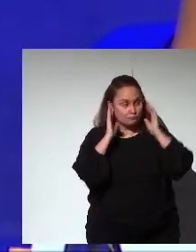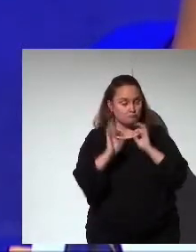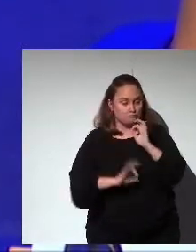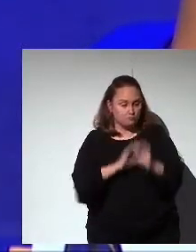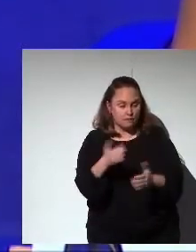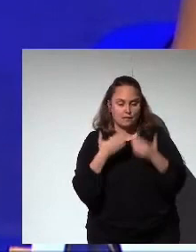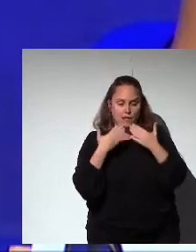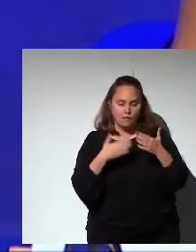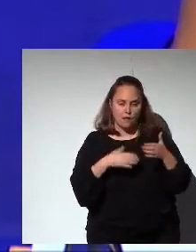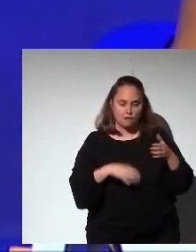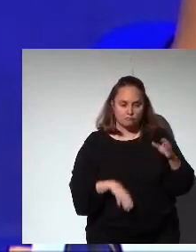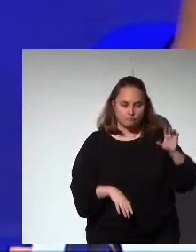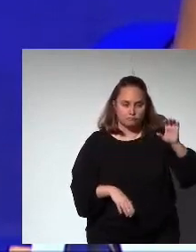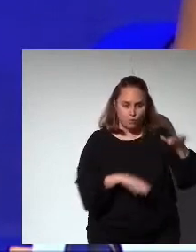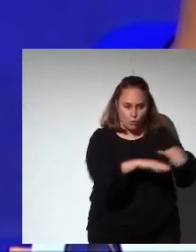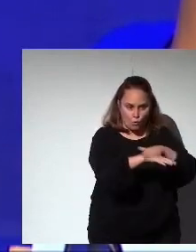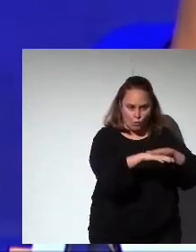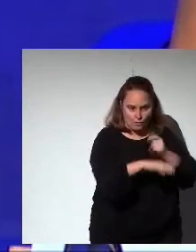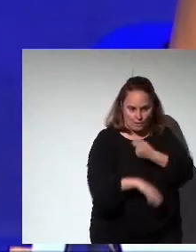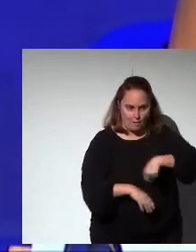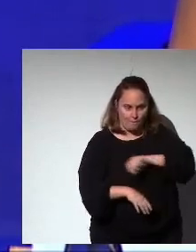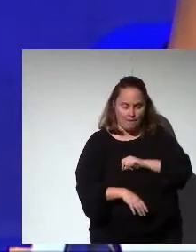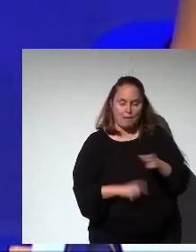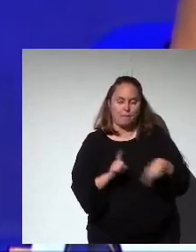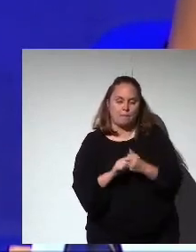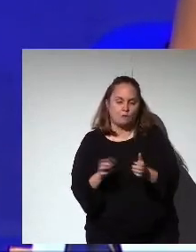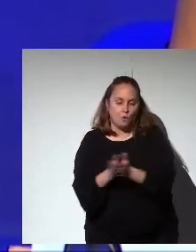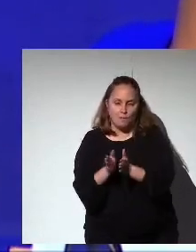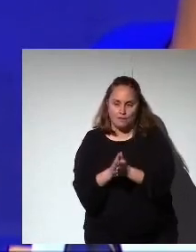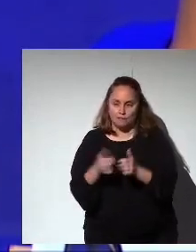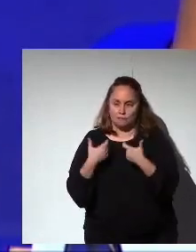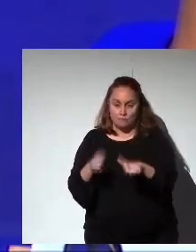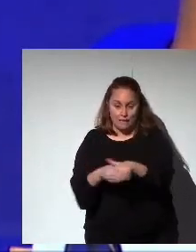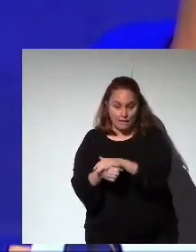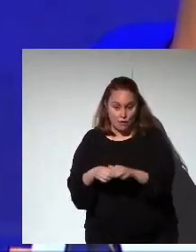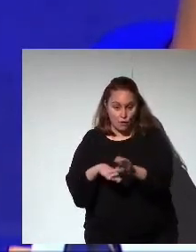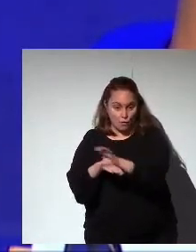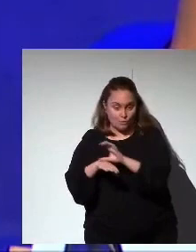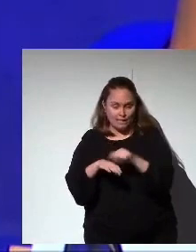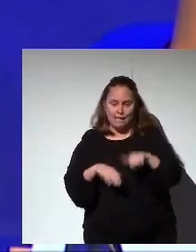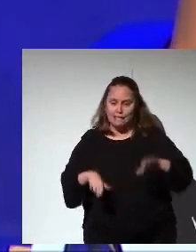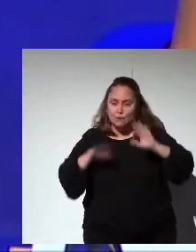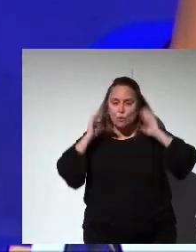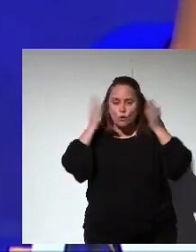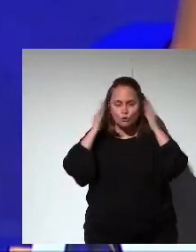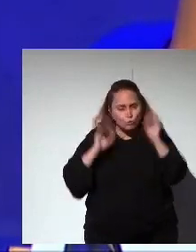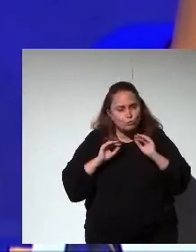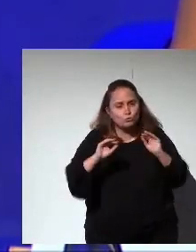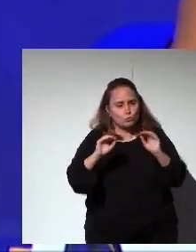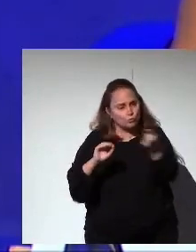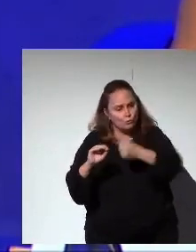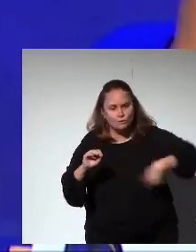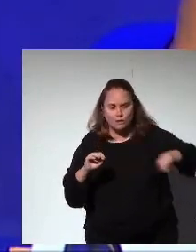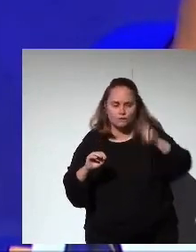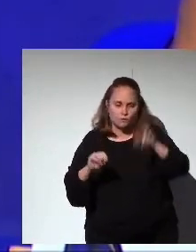al Estado y a los compañeros de la Consejería, que son los que han organizado este encuentro, este congreso es suyo. Ustedes son